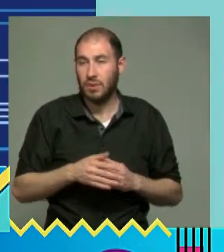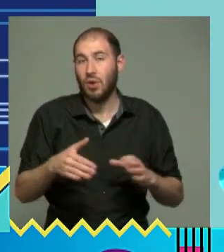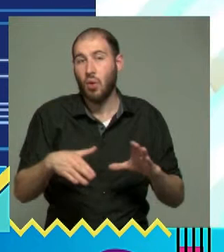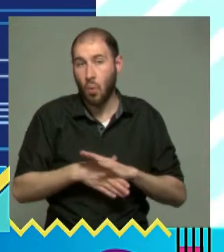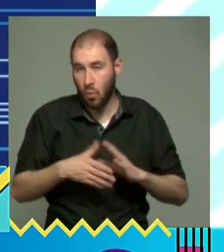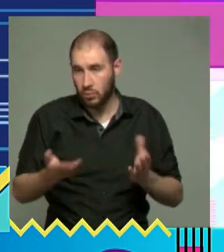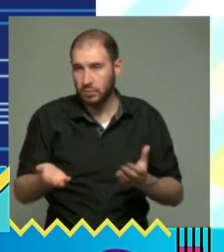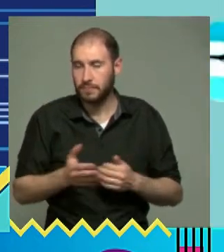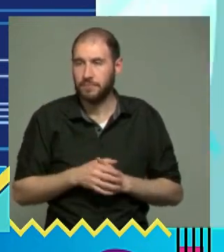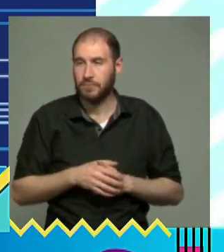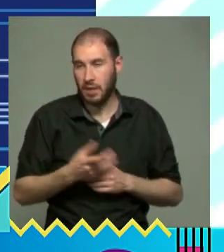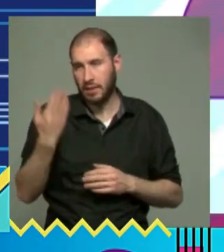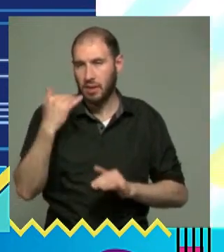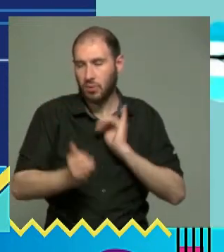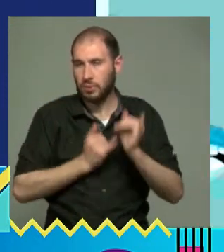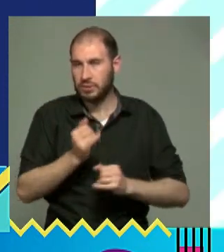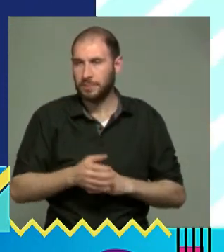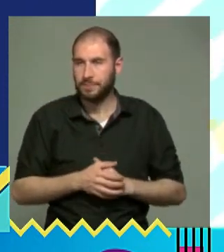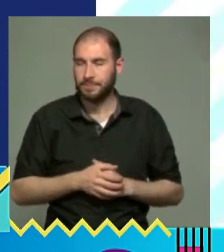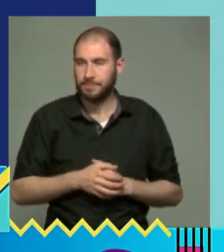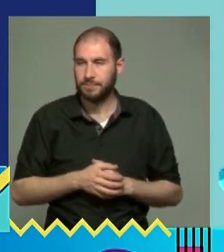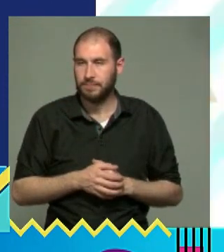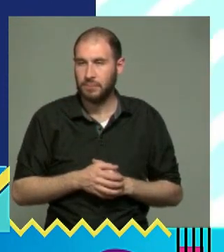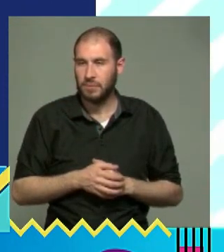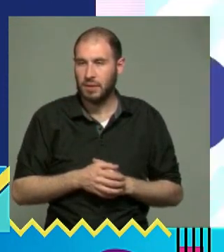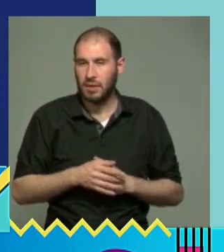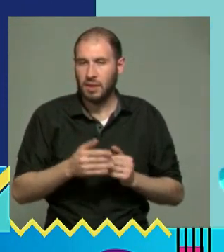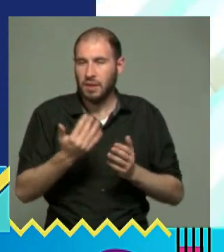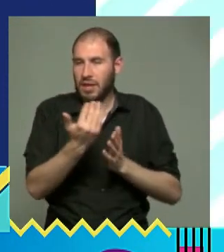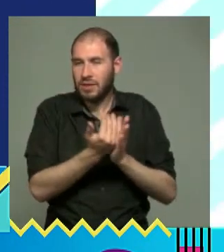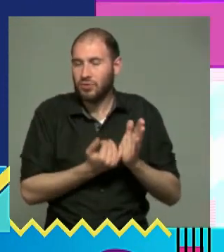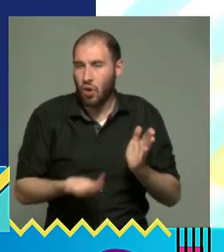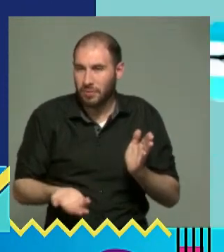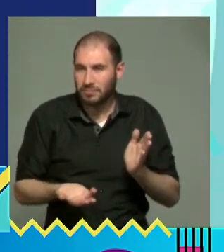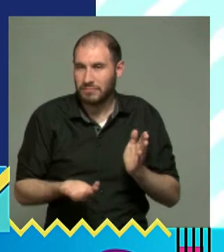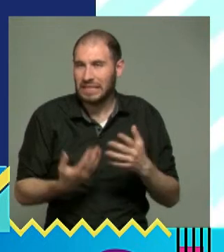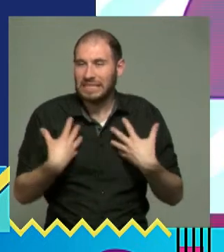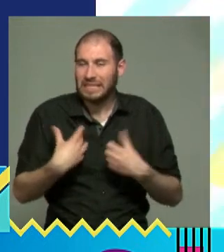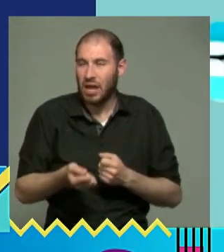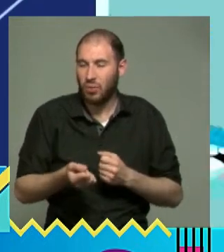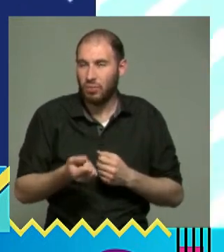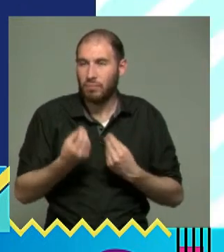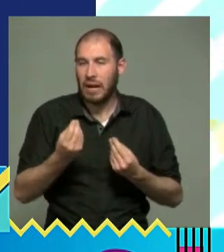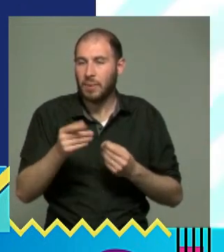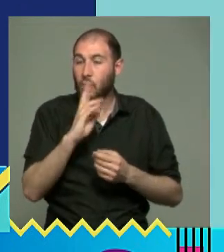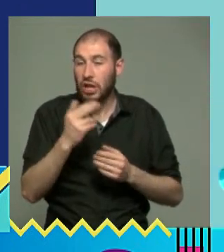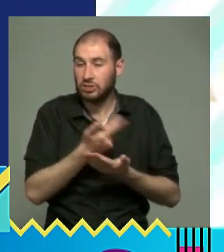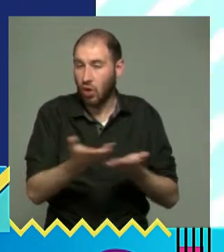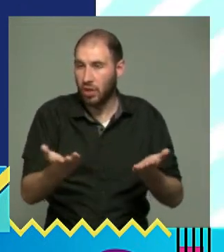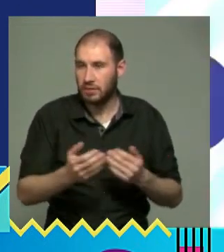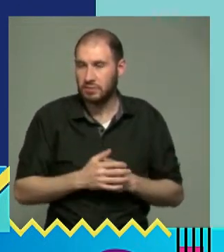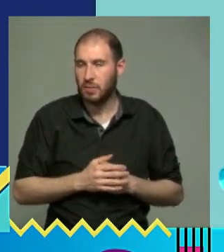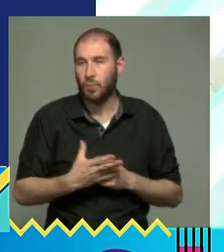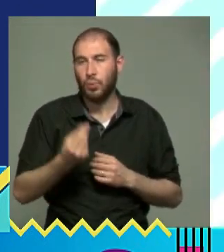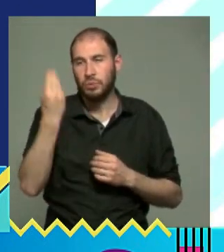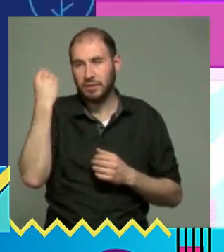justamente, como te decía, condiciones, digamos, de salubridad para todas estas mujeres,